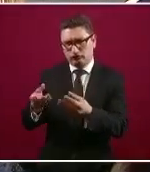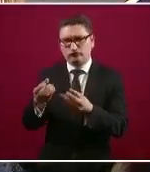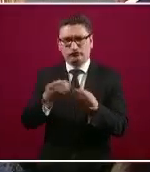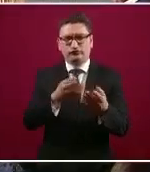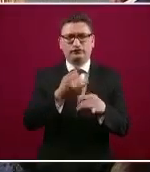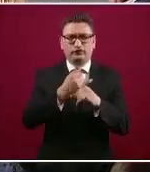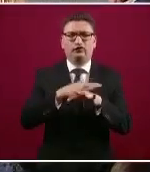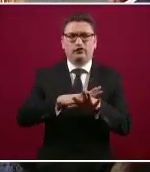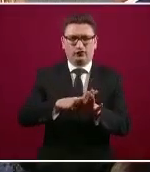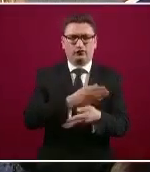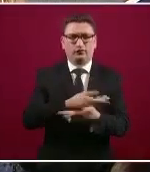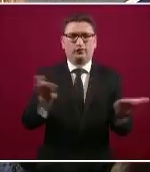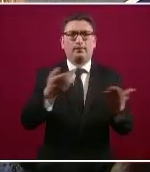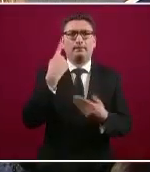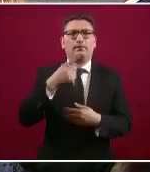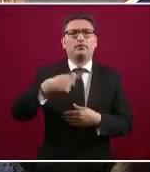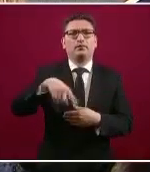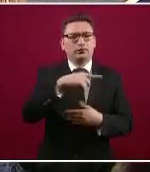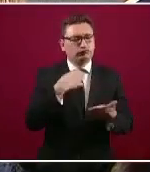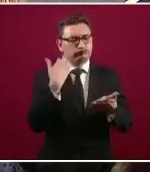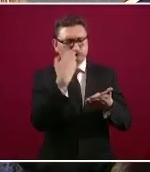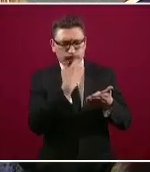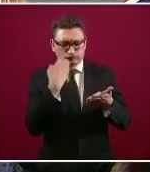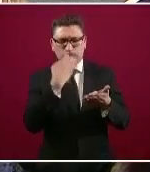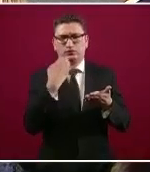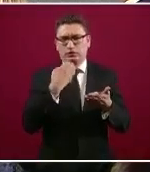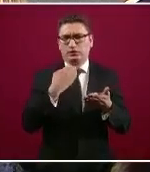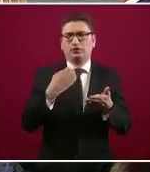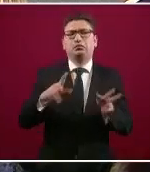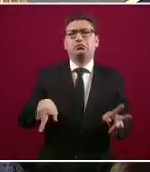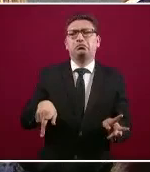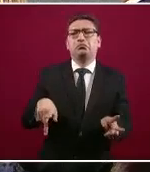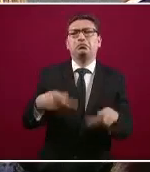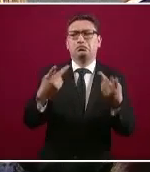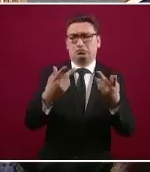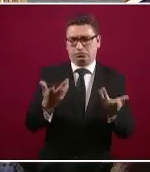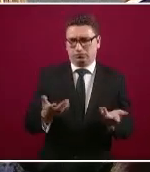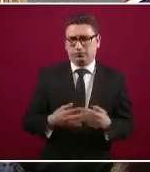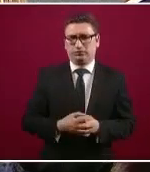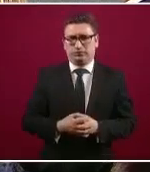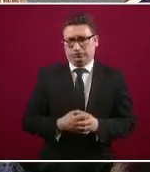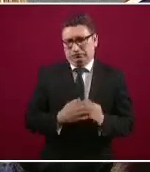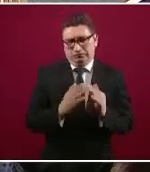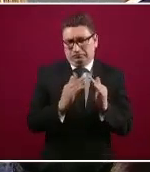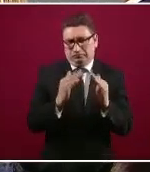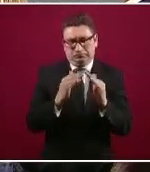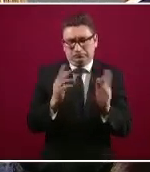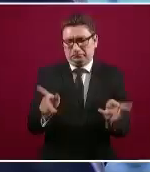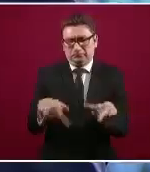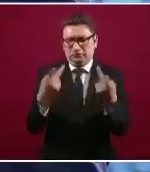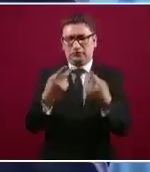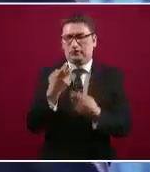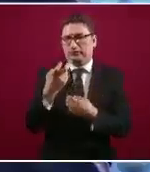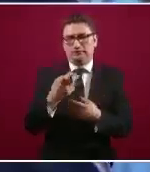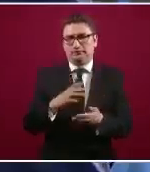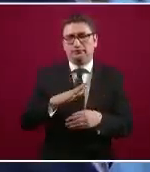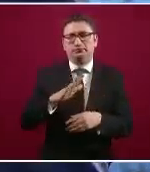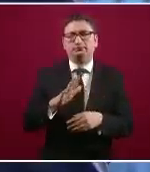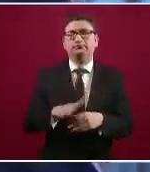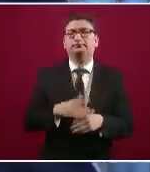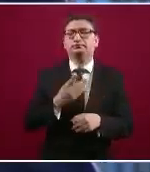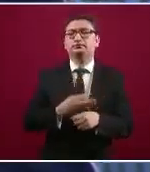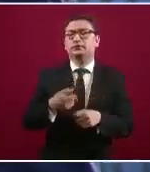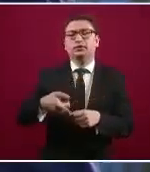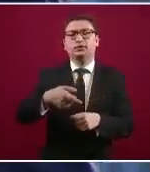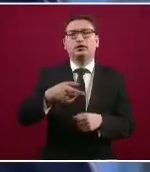para que se venda la casa. Esto es básicamente, nos vemos mañana, los